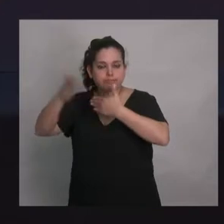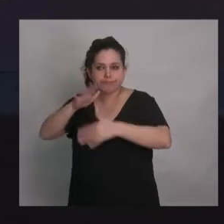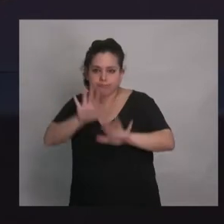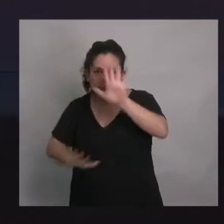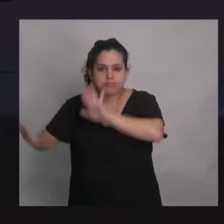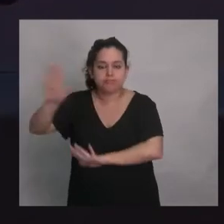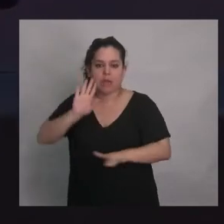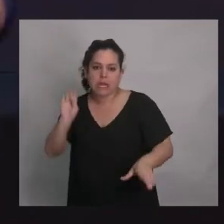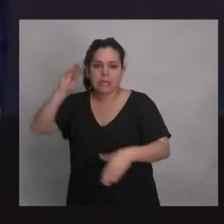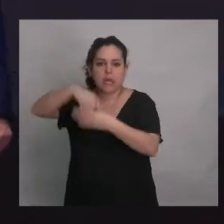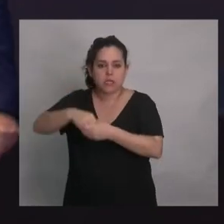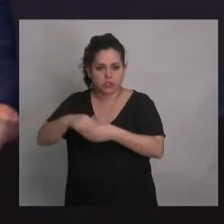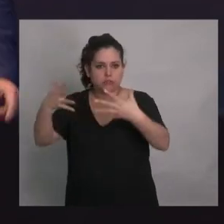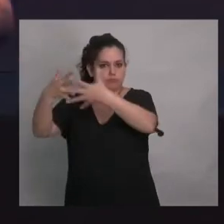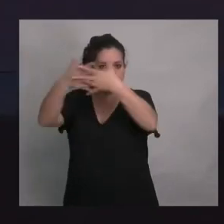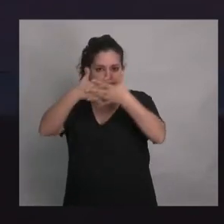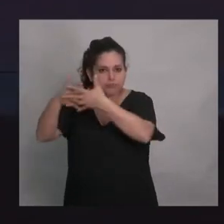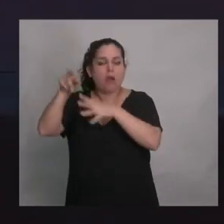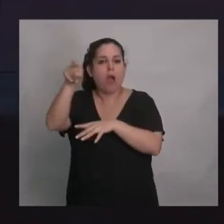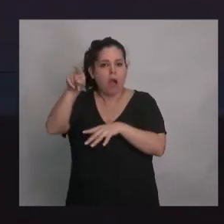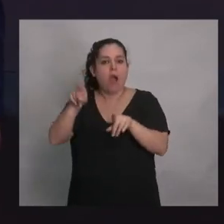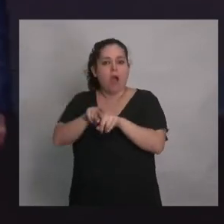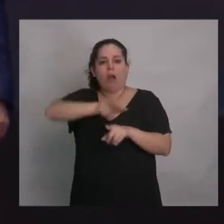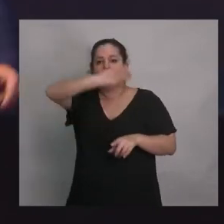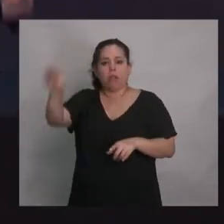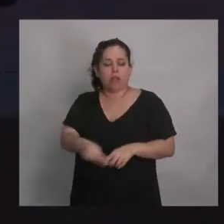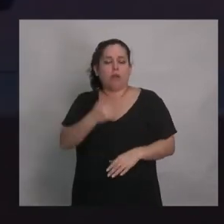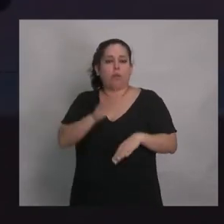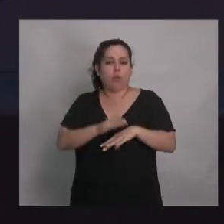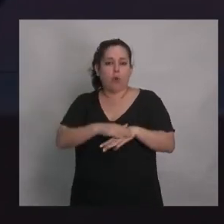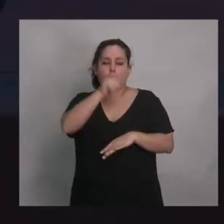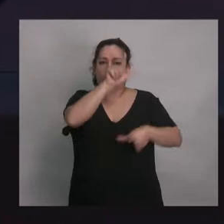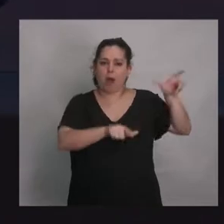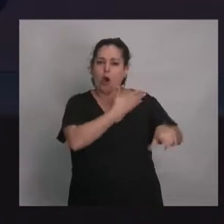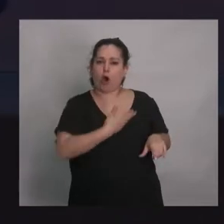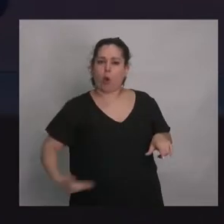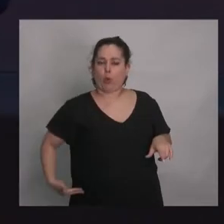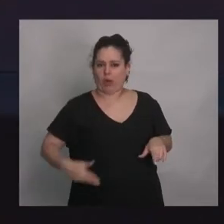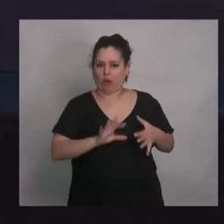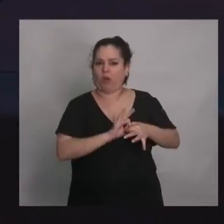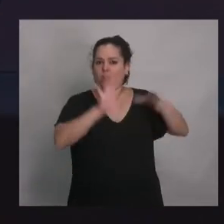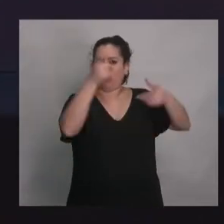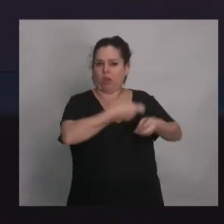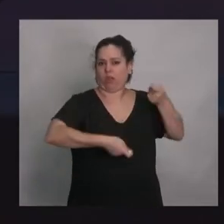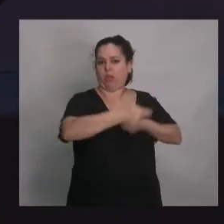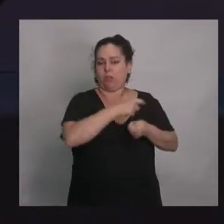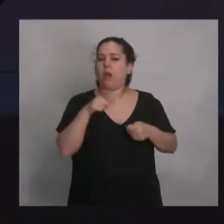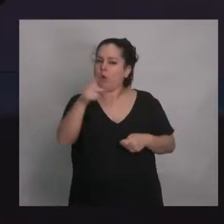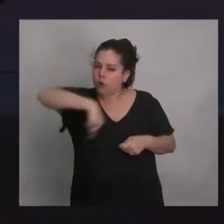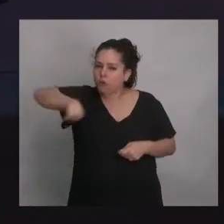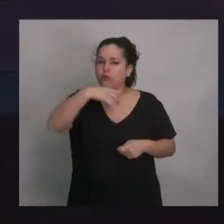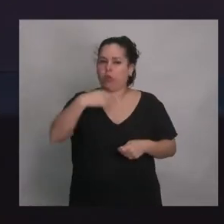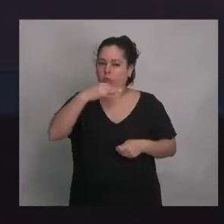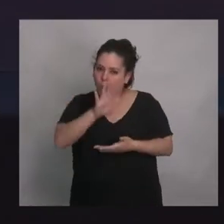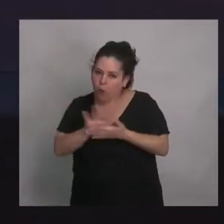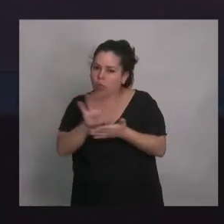regional ha sido destruida por estos gobiernos neoliberales y tenemos que luchar por reconstruirla eso es lo que este premio